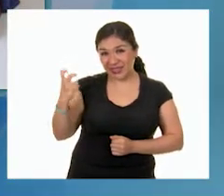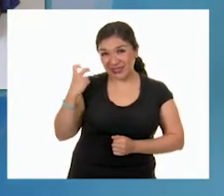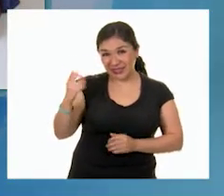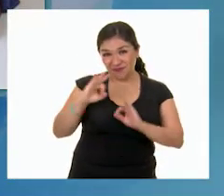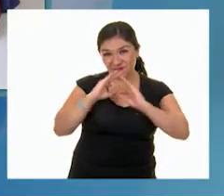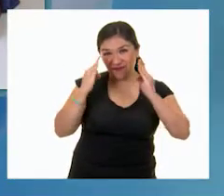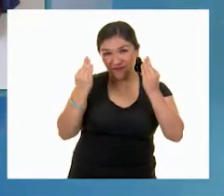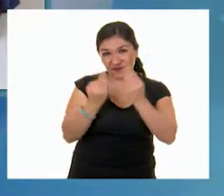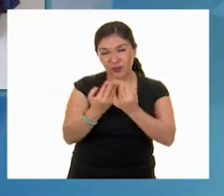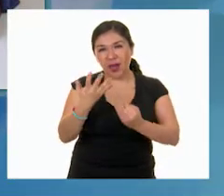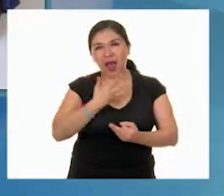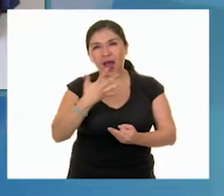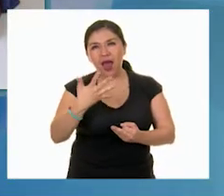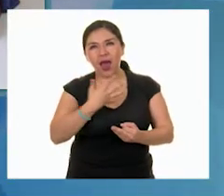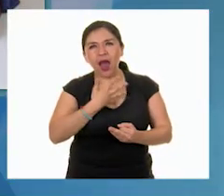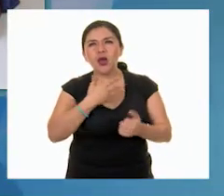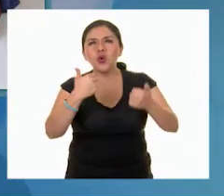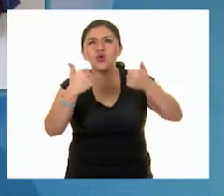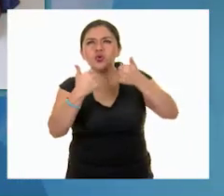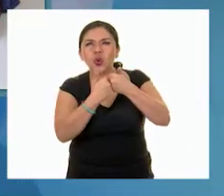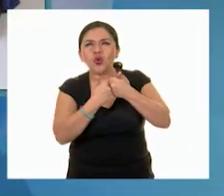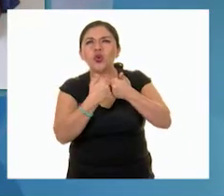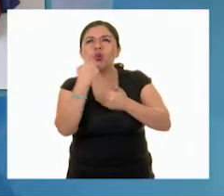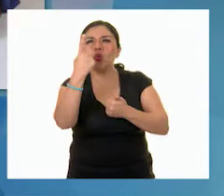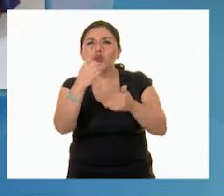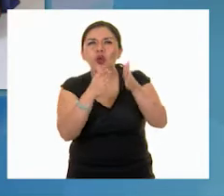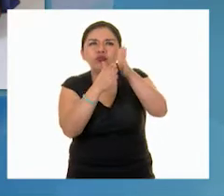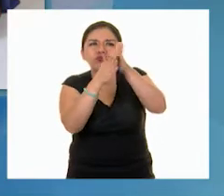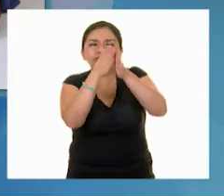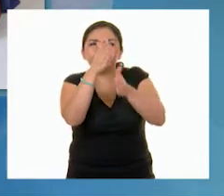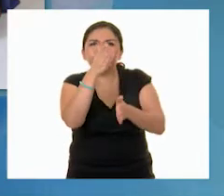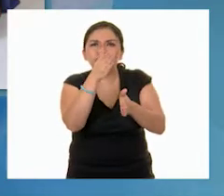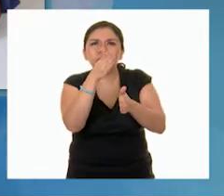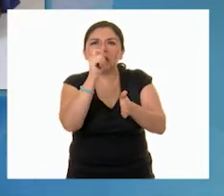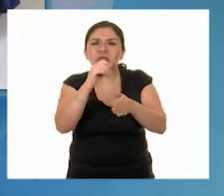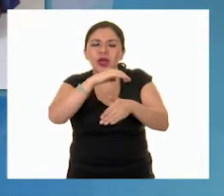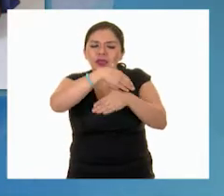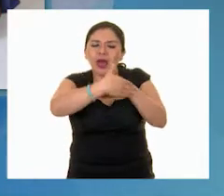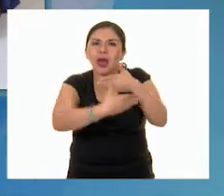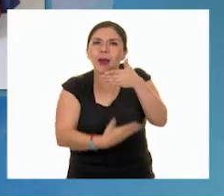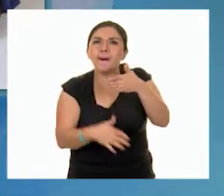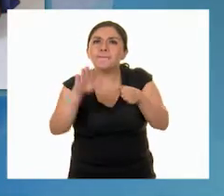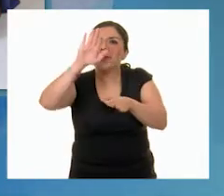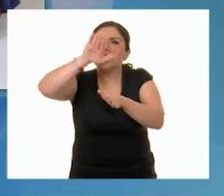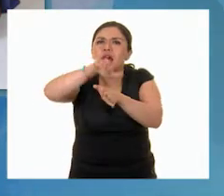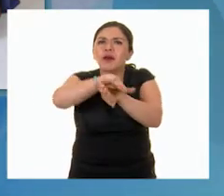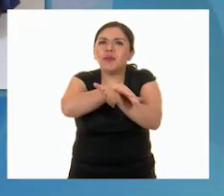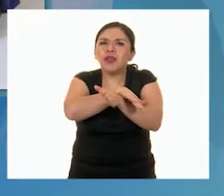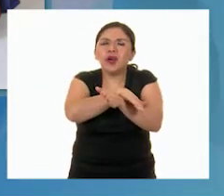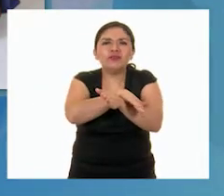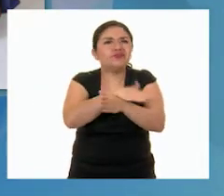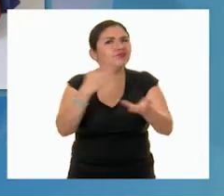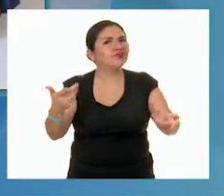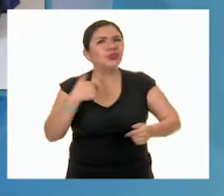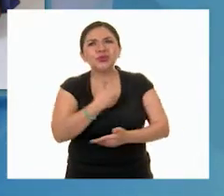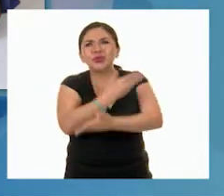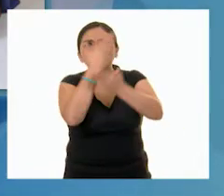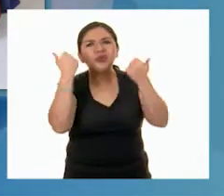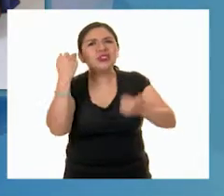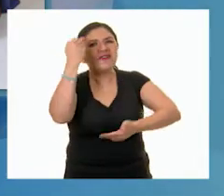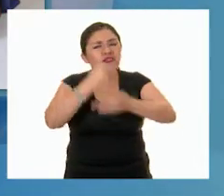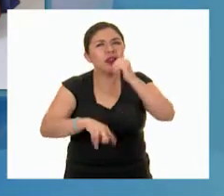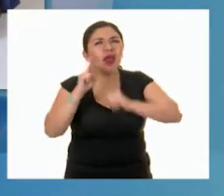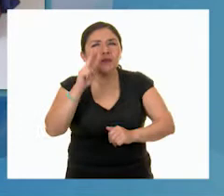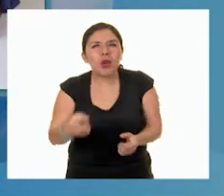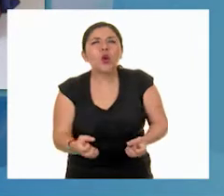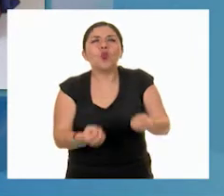que tiene cubierta una parte de su cuerpo? Ay, pues no sé, porque no podemos contar todos